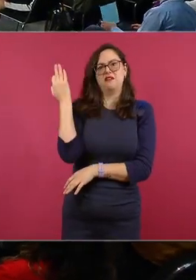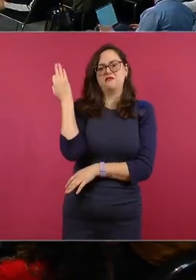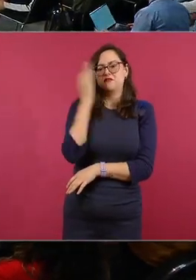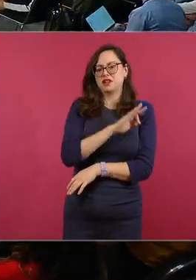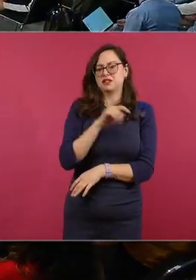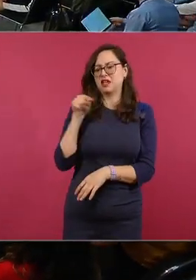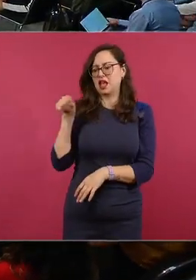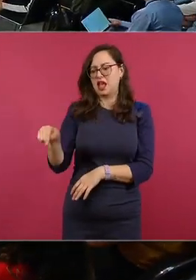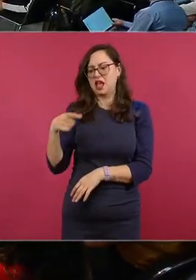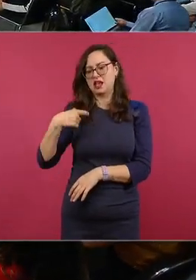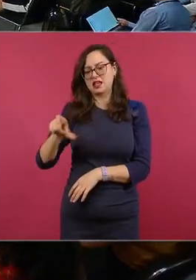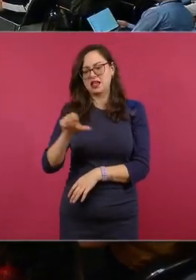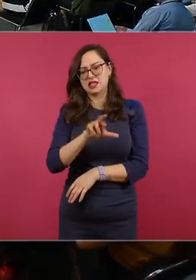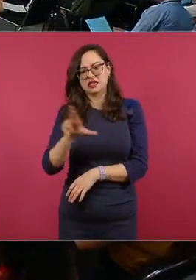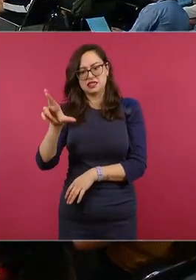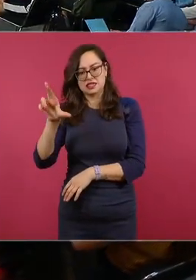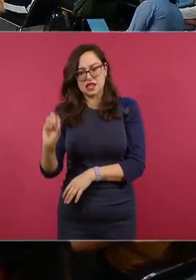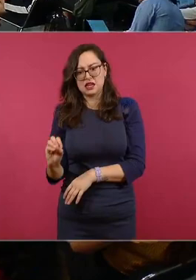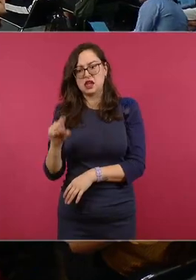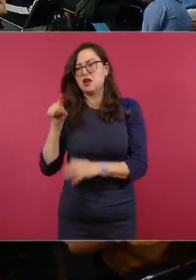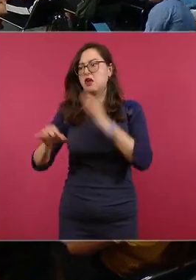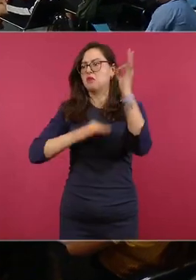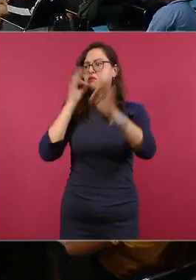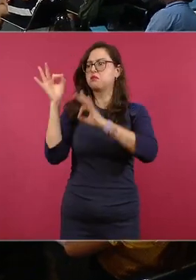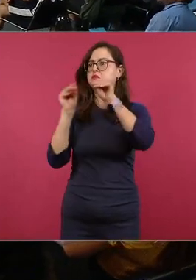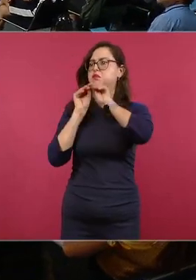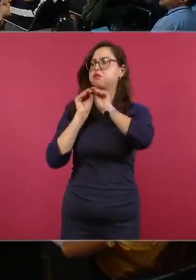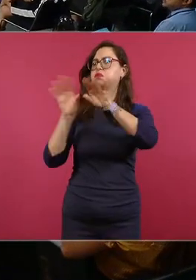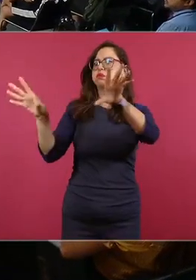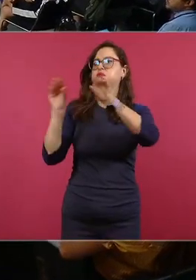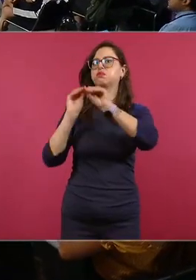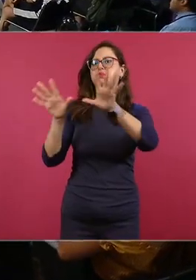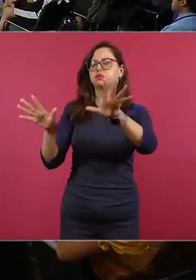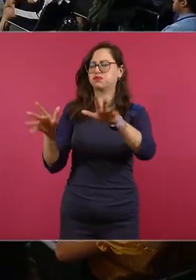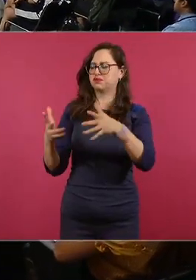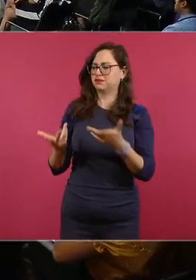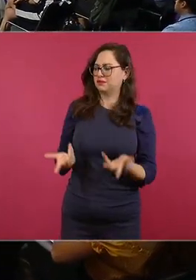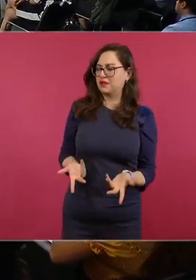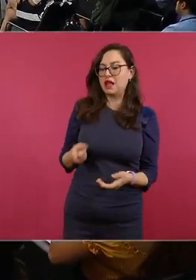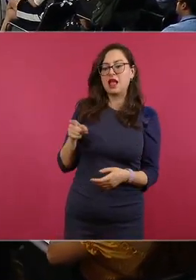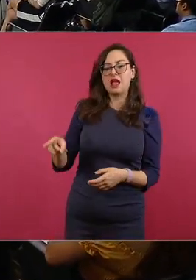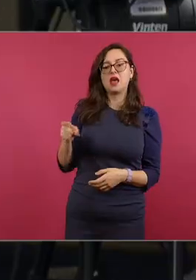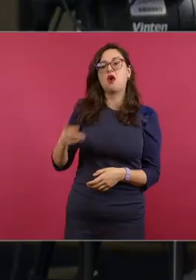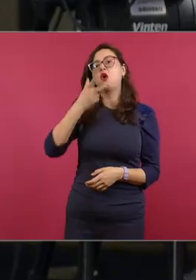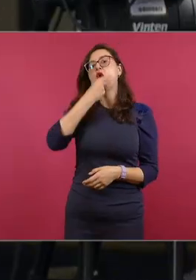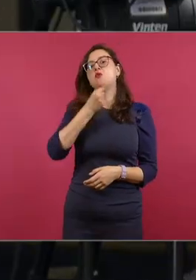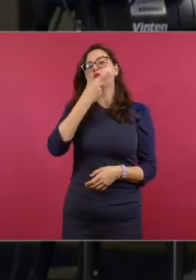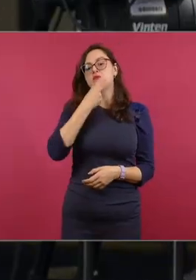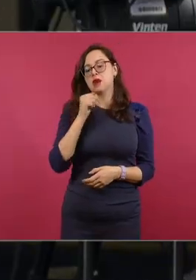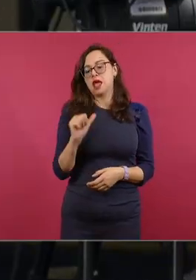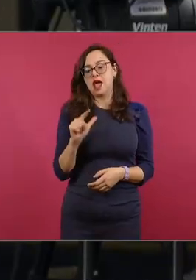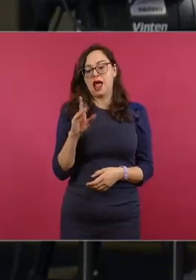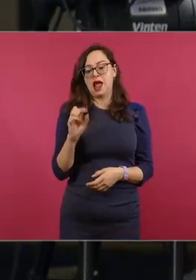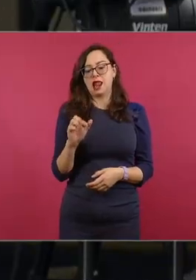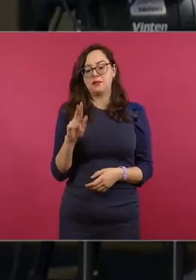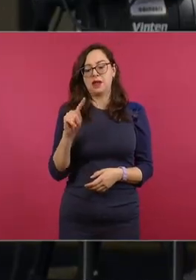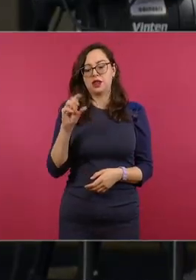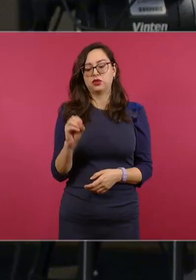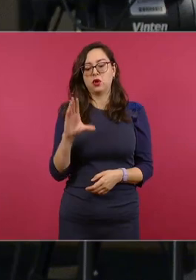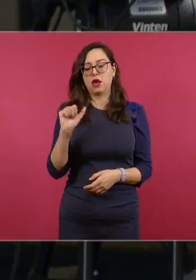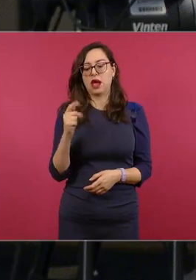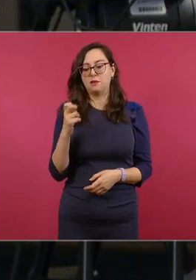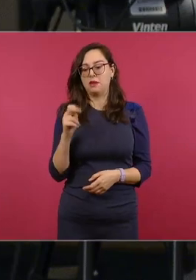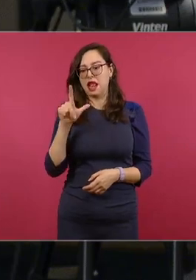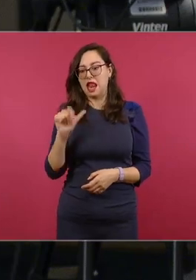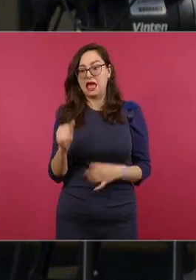es más evidente que es Alberto Capela, quien fue jefe de seguridad de la señora que está de la oposición que está contendiendo en